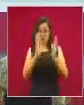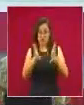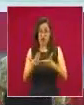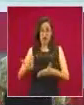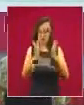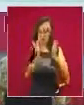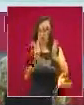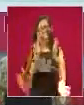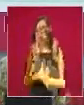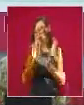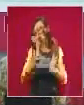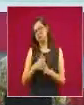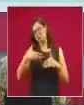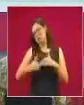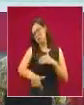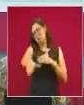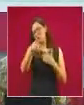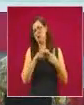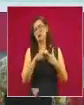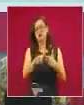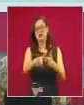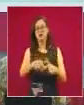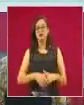participando. La siguiente lámina, por favor.